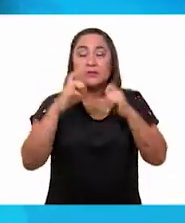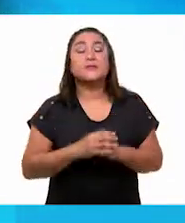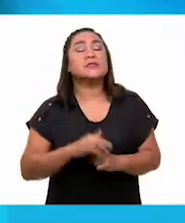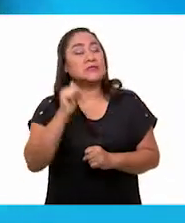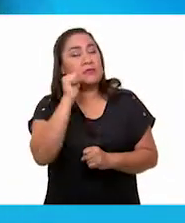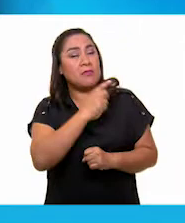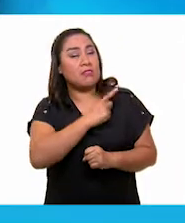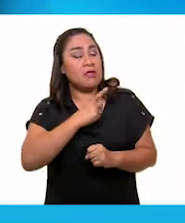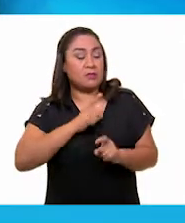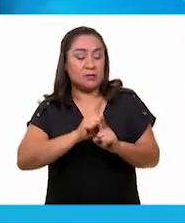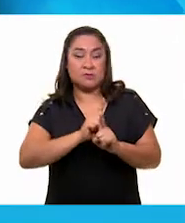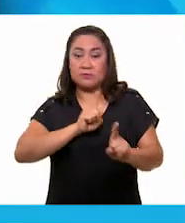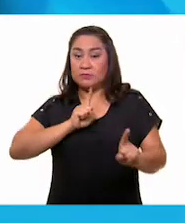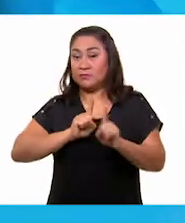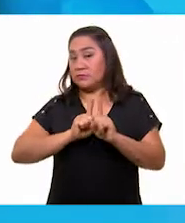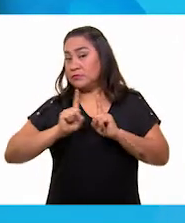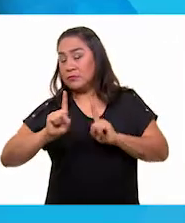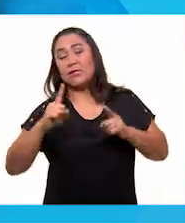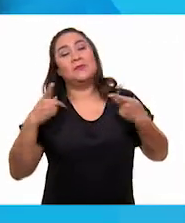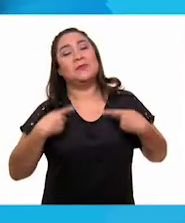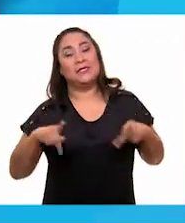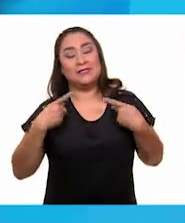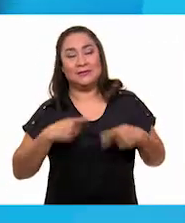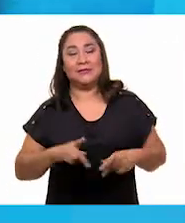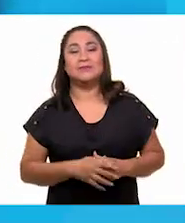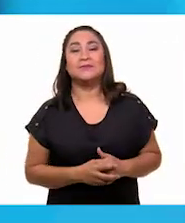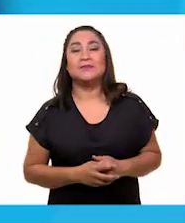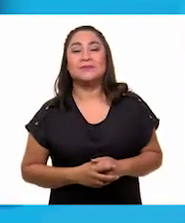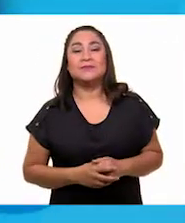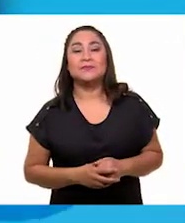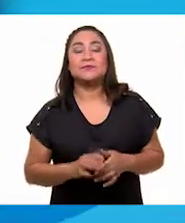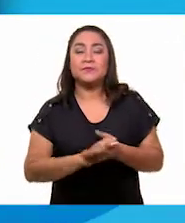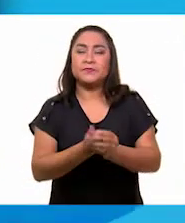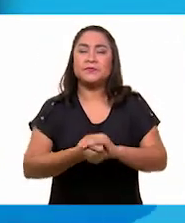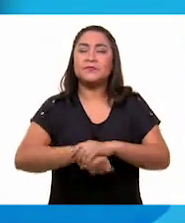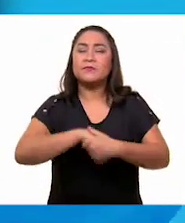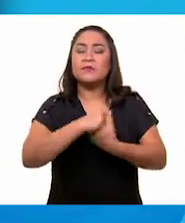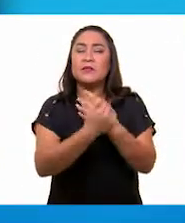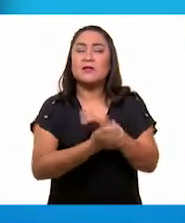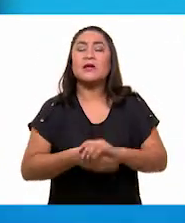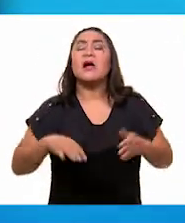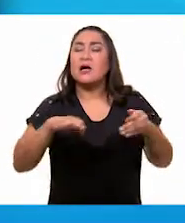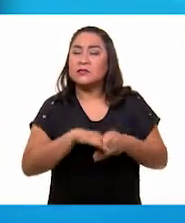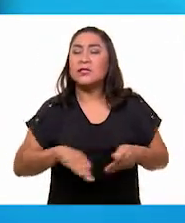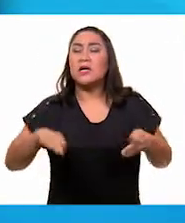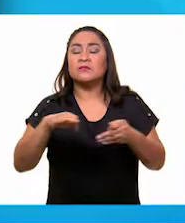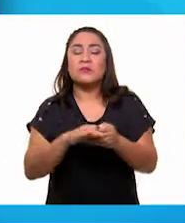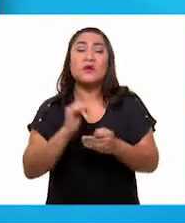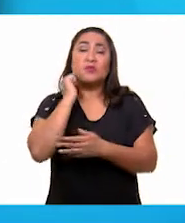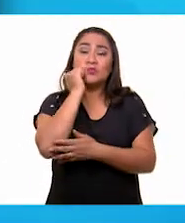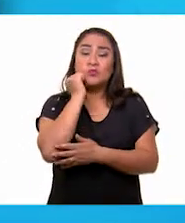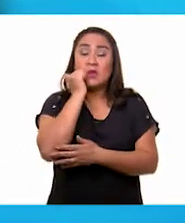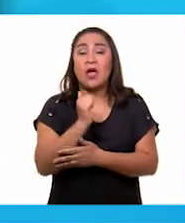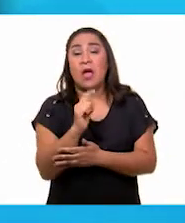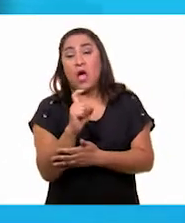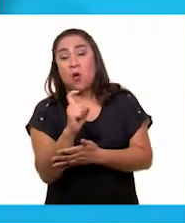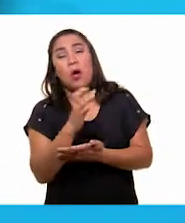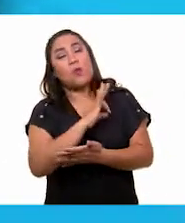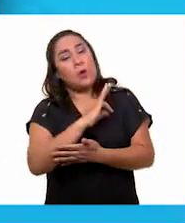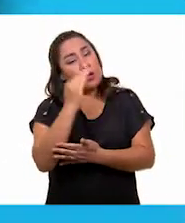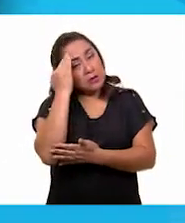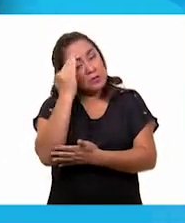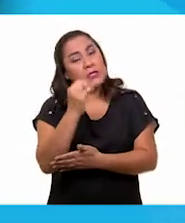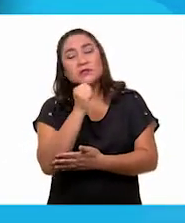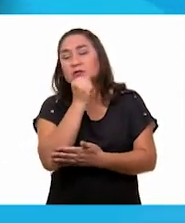una distancia mínima de 1,5 metros entre tú y los demás. Lávate las manos muy seguido con agua y jabón por lo menos